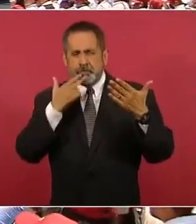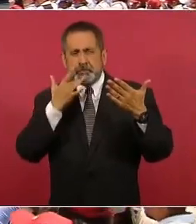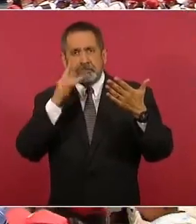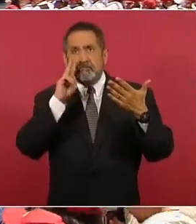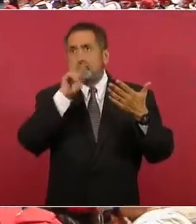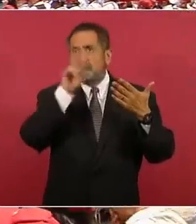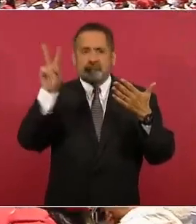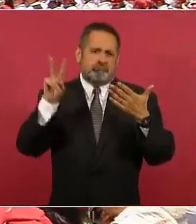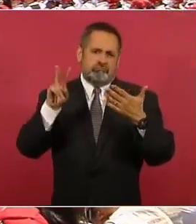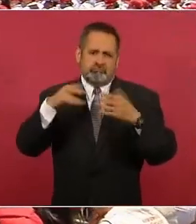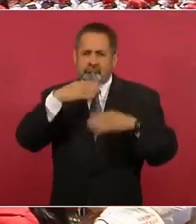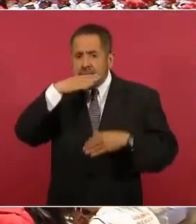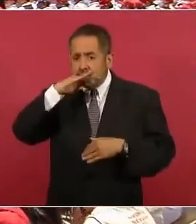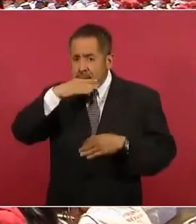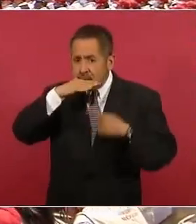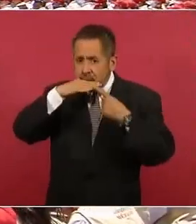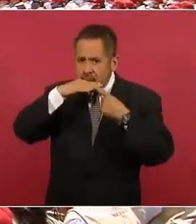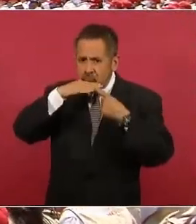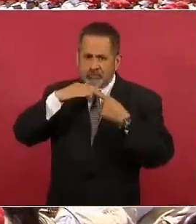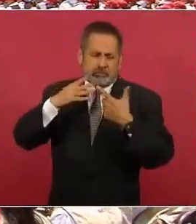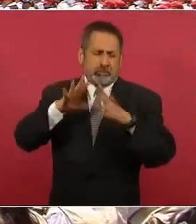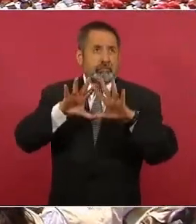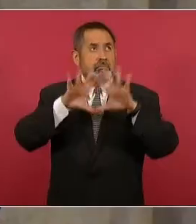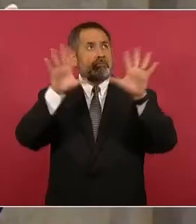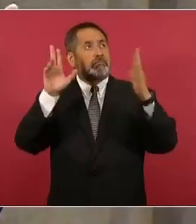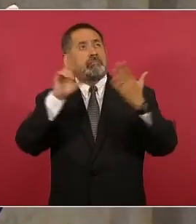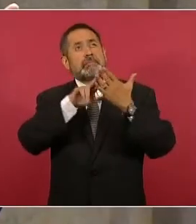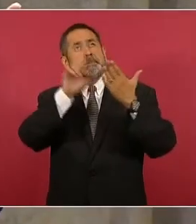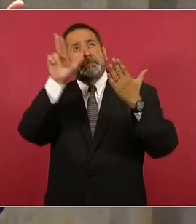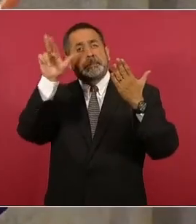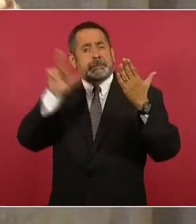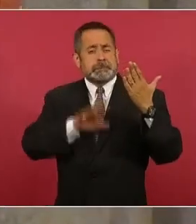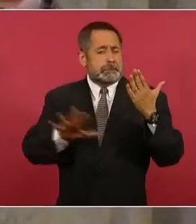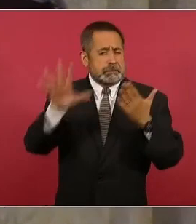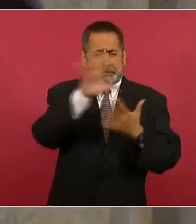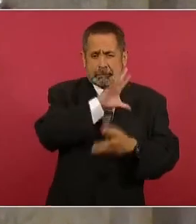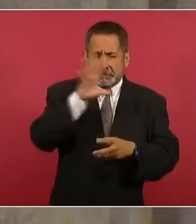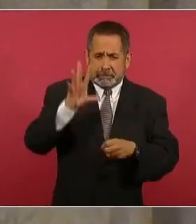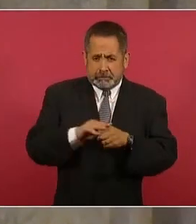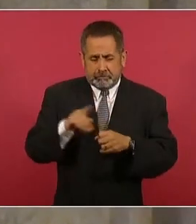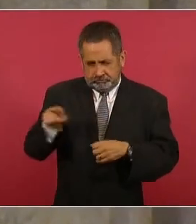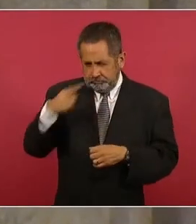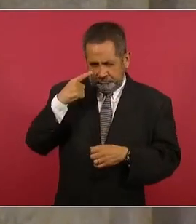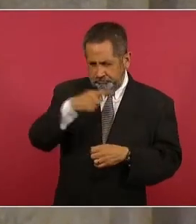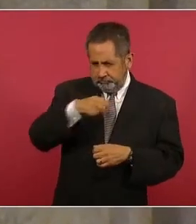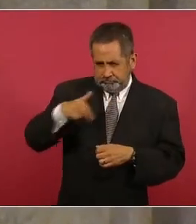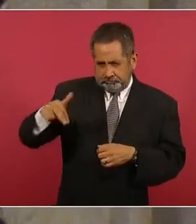Le dedica todo un mural de los que